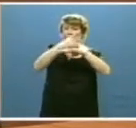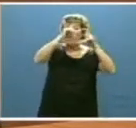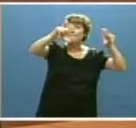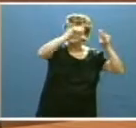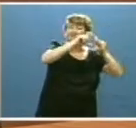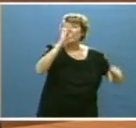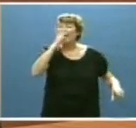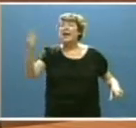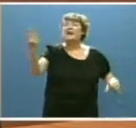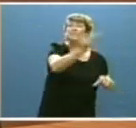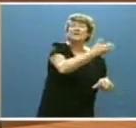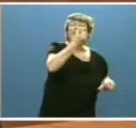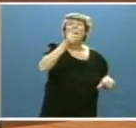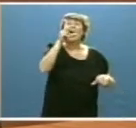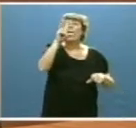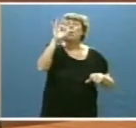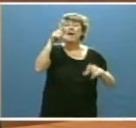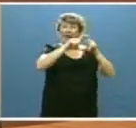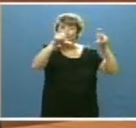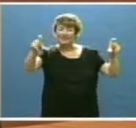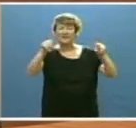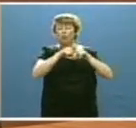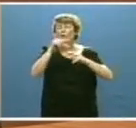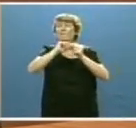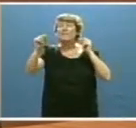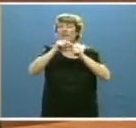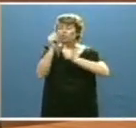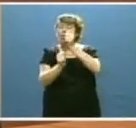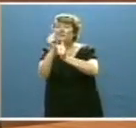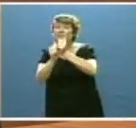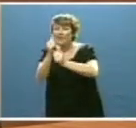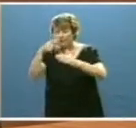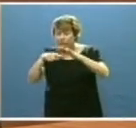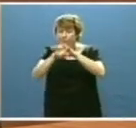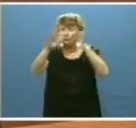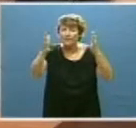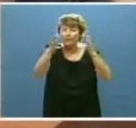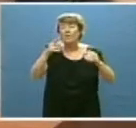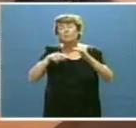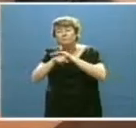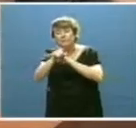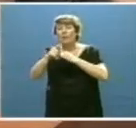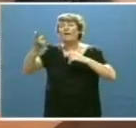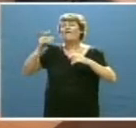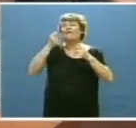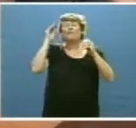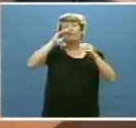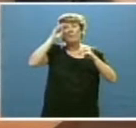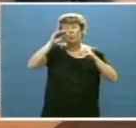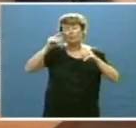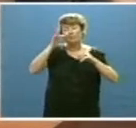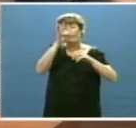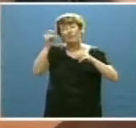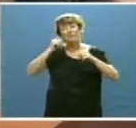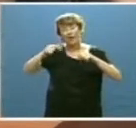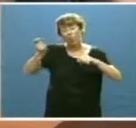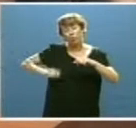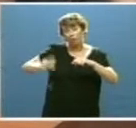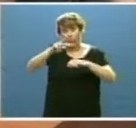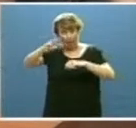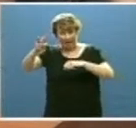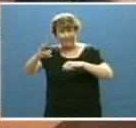través de aula empresa con medidas de competitividad e innovación avanzando en la formación profesional dual llevaremos a cabo una actualización